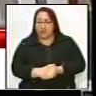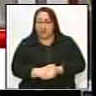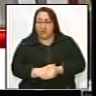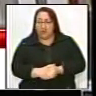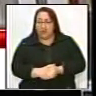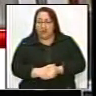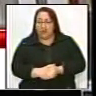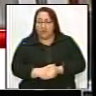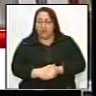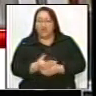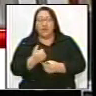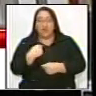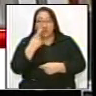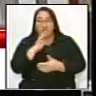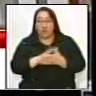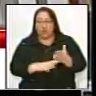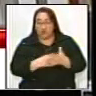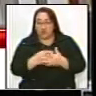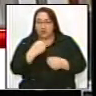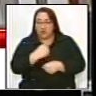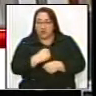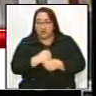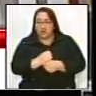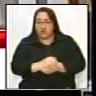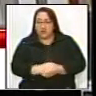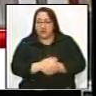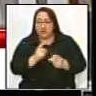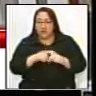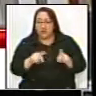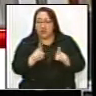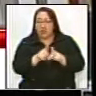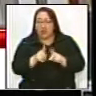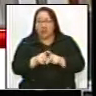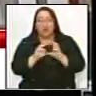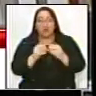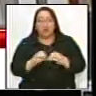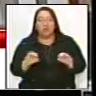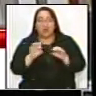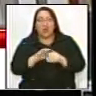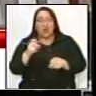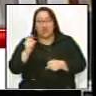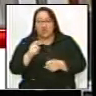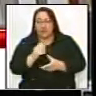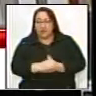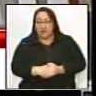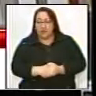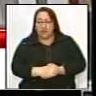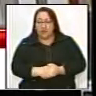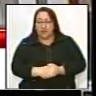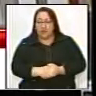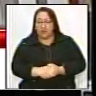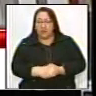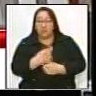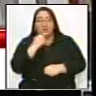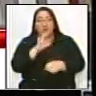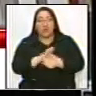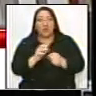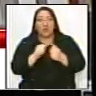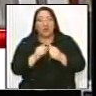cierto, tienen un cronograma de ejecución de obras, pero también va a ser muy necesario para que se cumplan